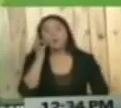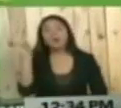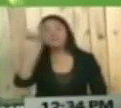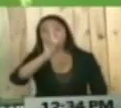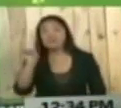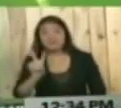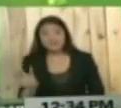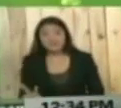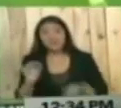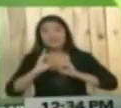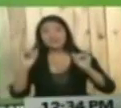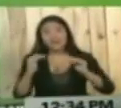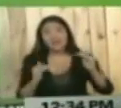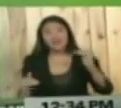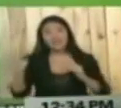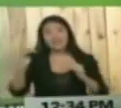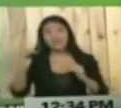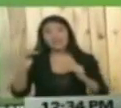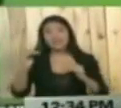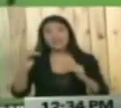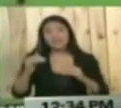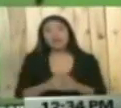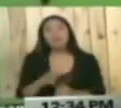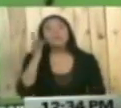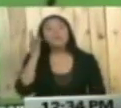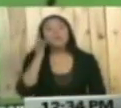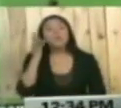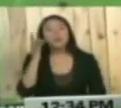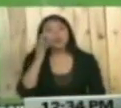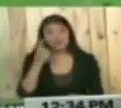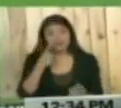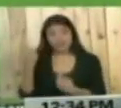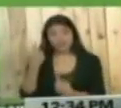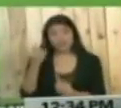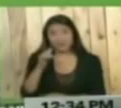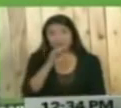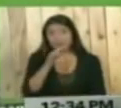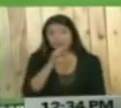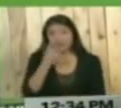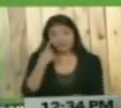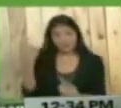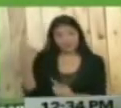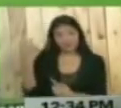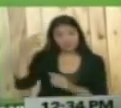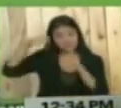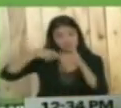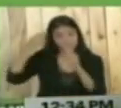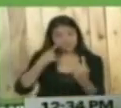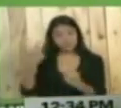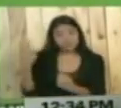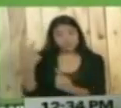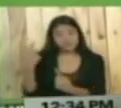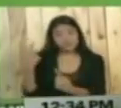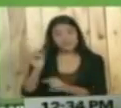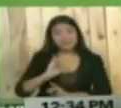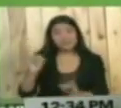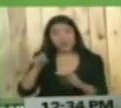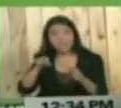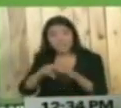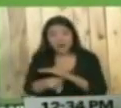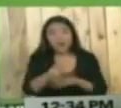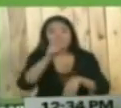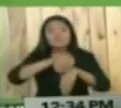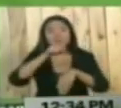Venezuela se ha colocado arriba con tanto de Deina Castellanos. Vamos a repasar las imágenes de lo que fue este tanto conseguido al minuto 30.